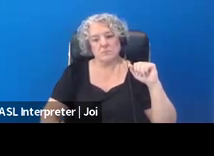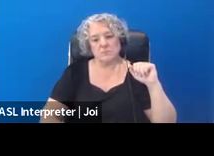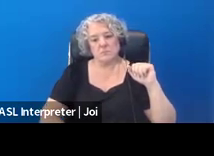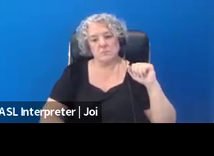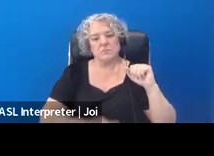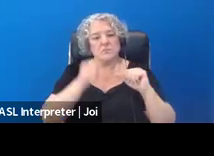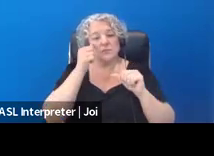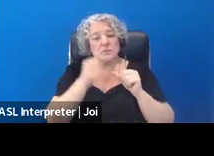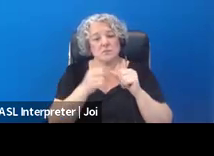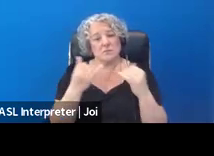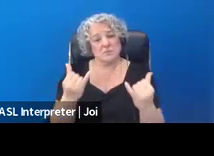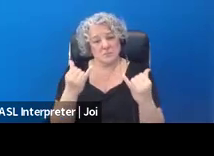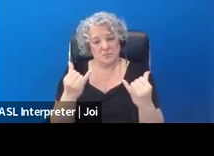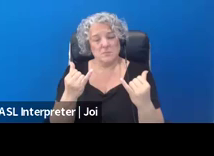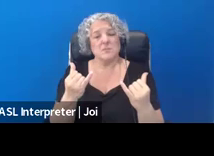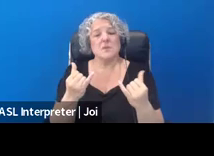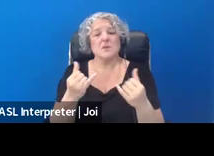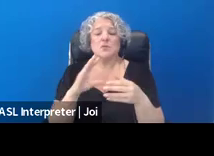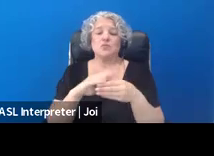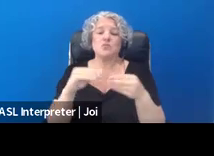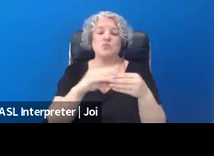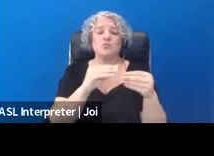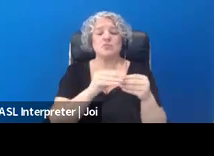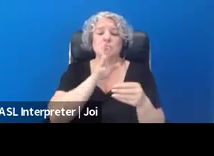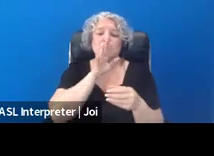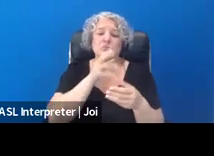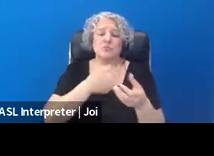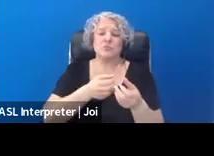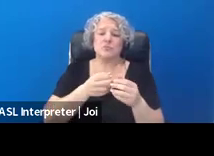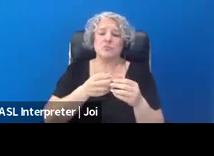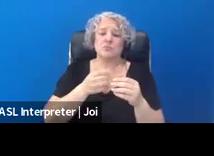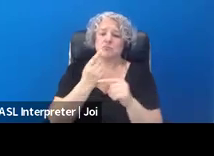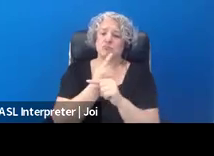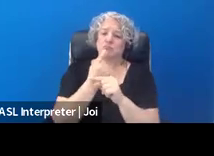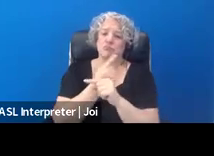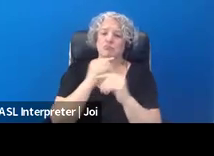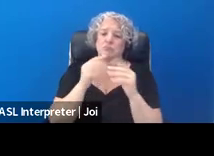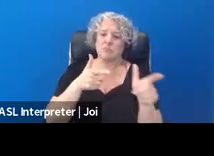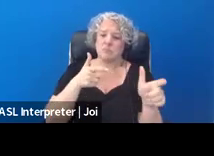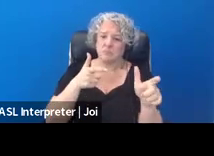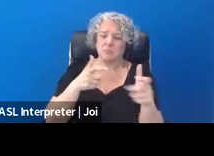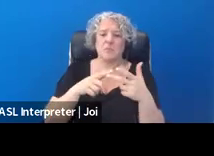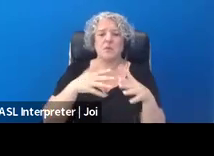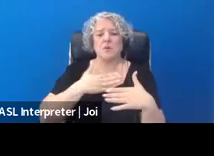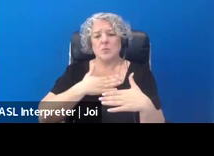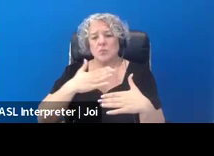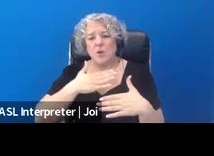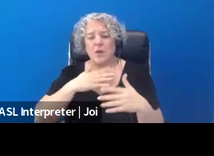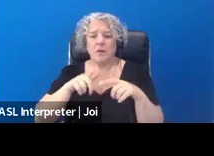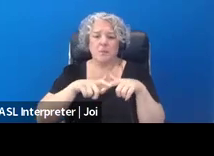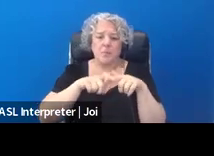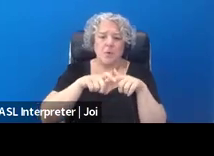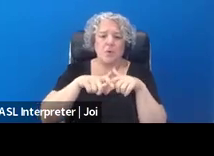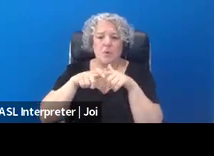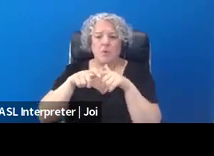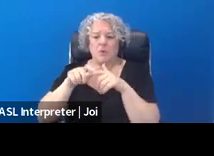Just a reminder today to please speak at a moderate pace and taking breaths and taking pauses, just so